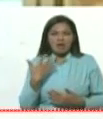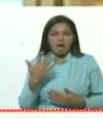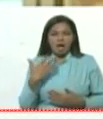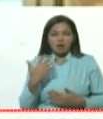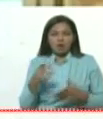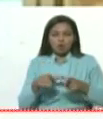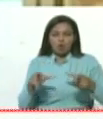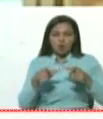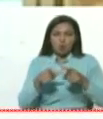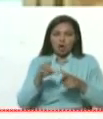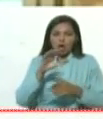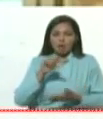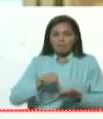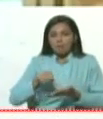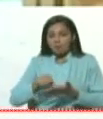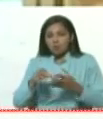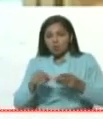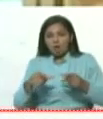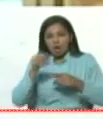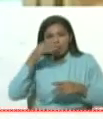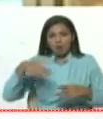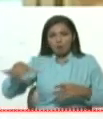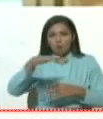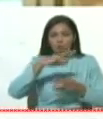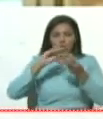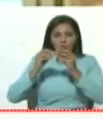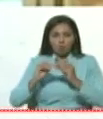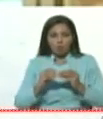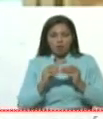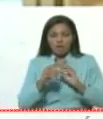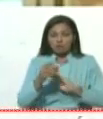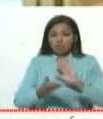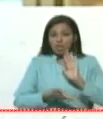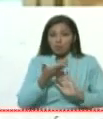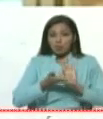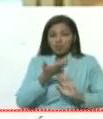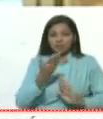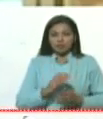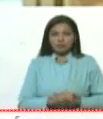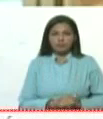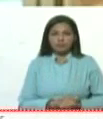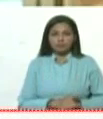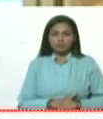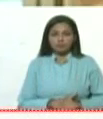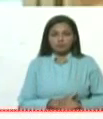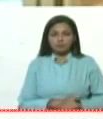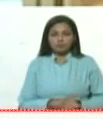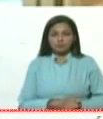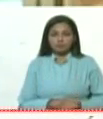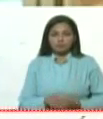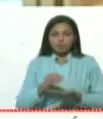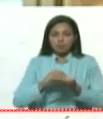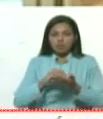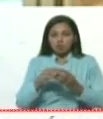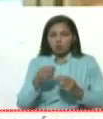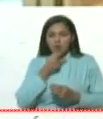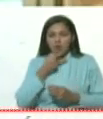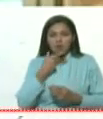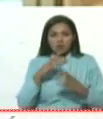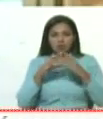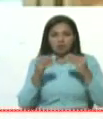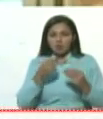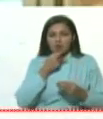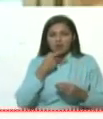En todas las ciudades, en todos los pueblos. Muy importante. Para poner todo bello. Y de